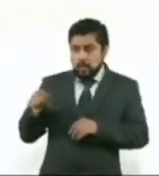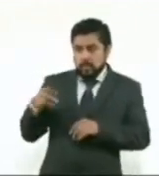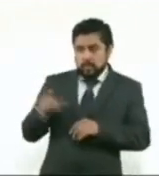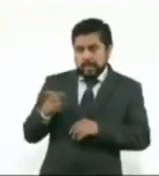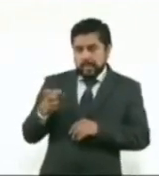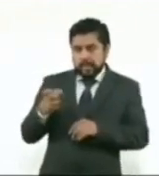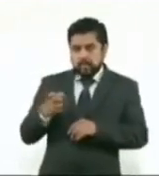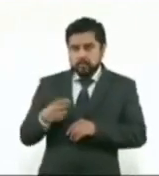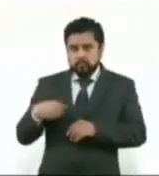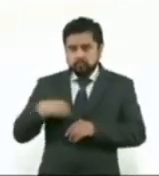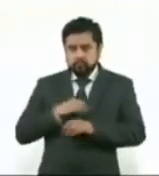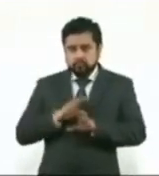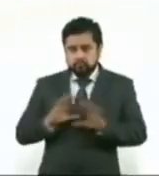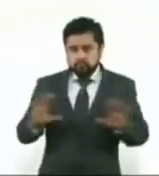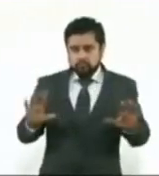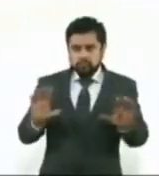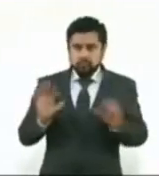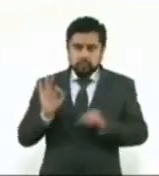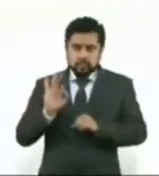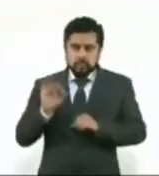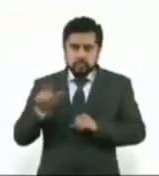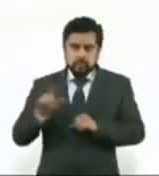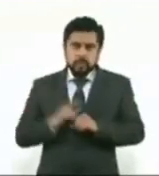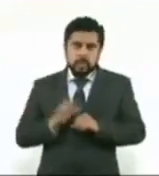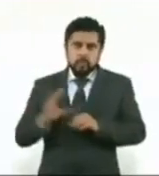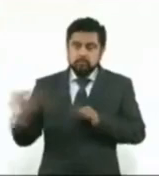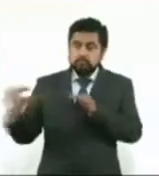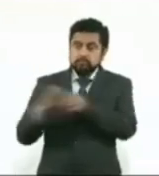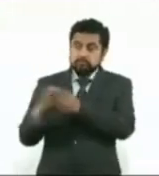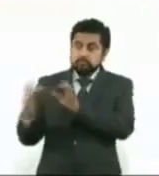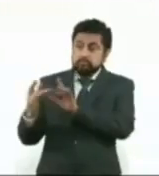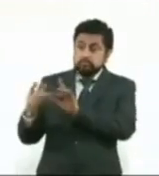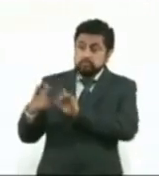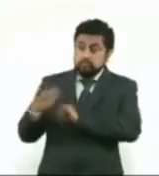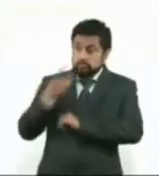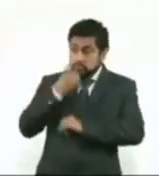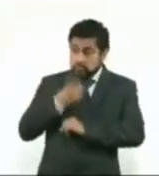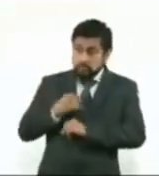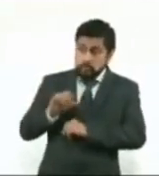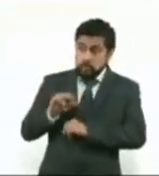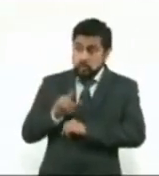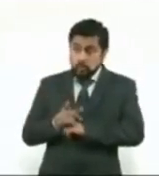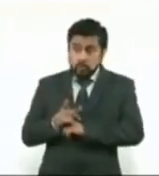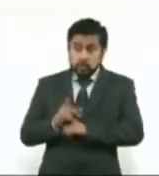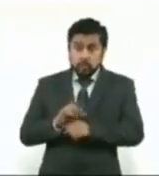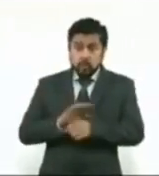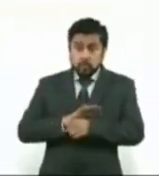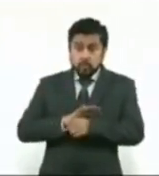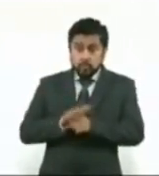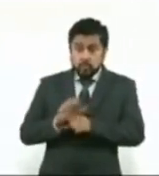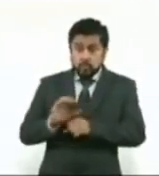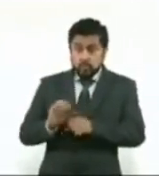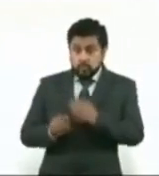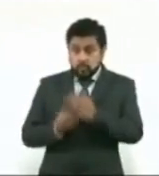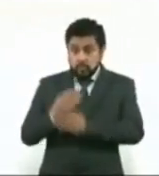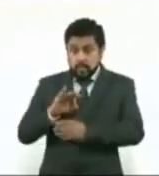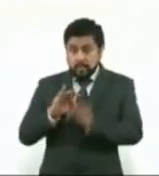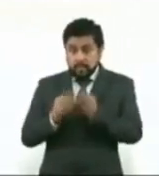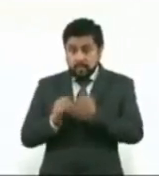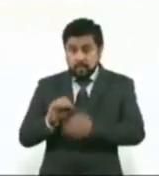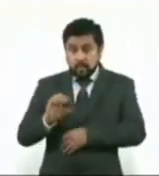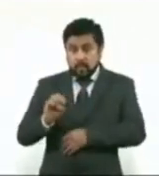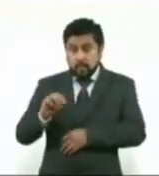de ahí es que nosotros pudiéramos llegar a saber si es que hay presencia de esta variante en la Ciudad de México. Hasta ahora no